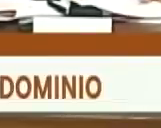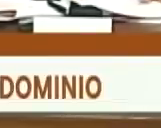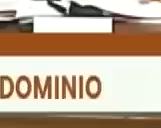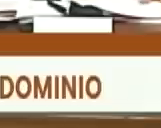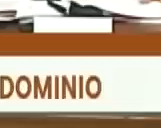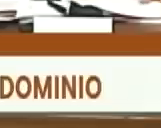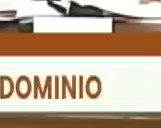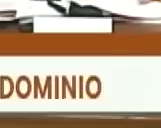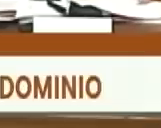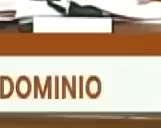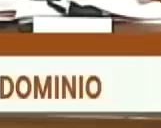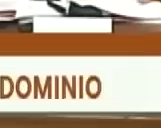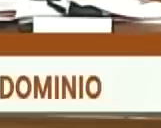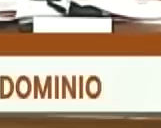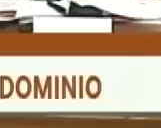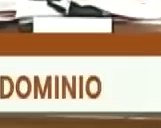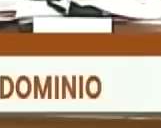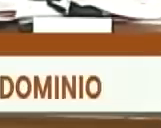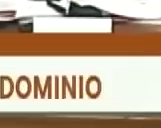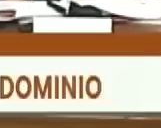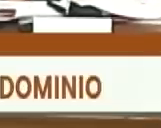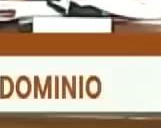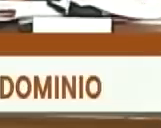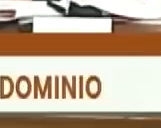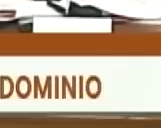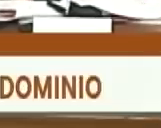Para que de manera expedita, de manera rápida,